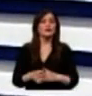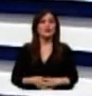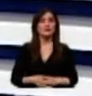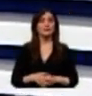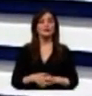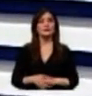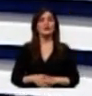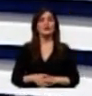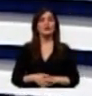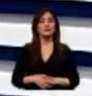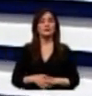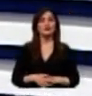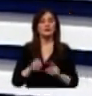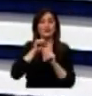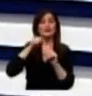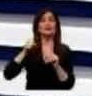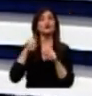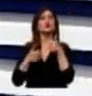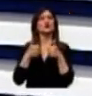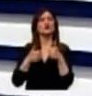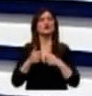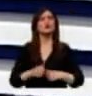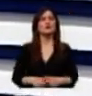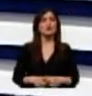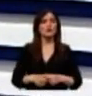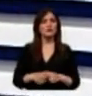Joana, coméntanos cuál es la situación a esta hora de la mañana.